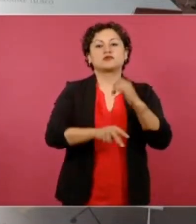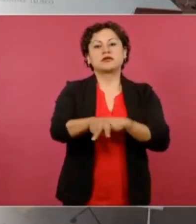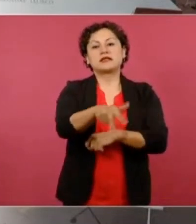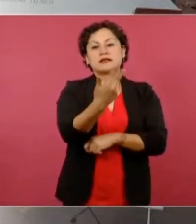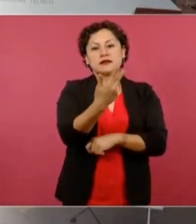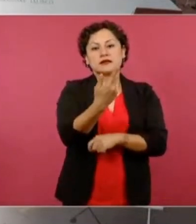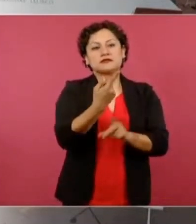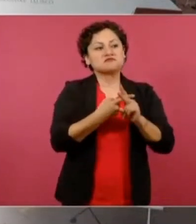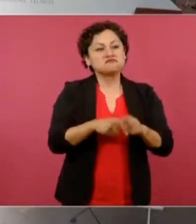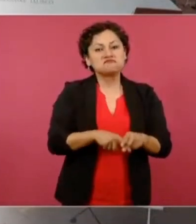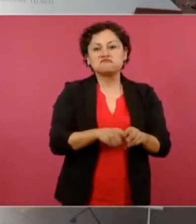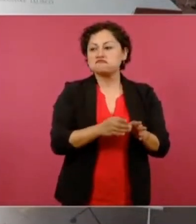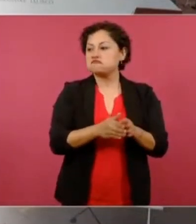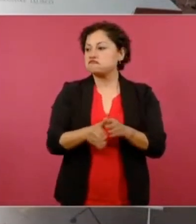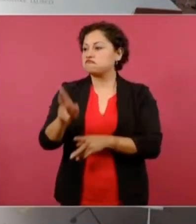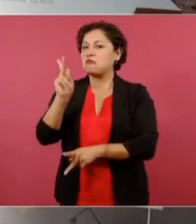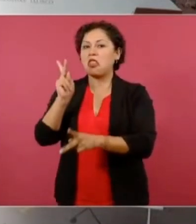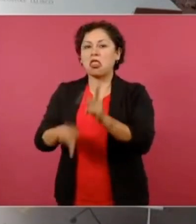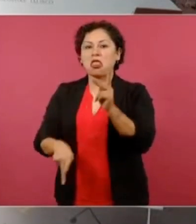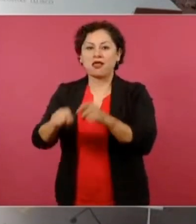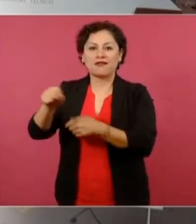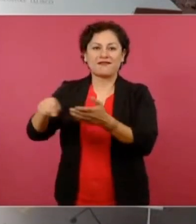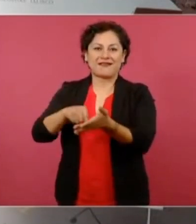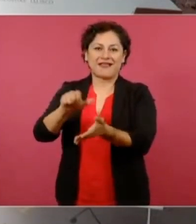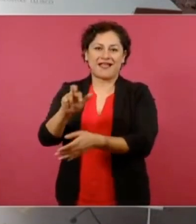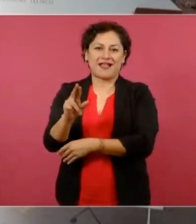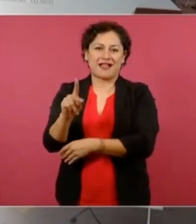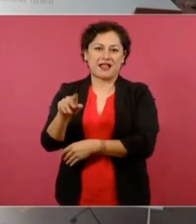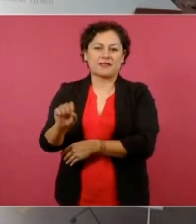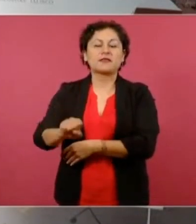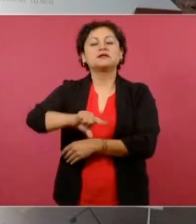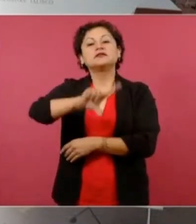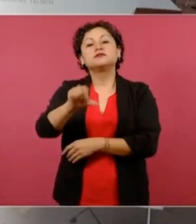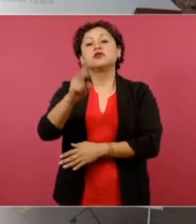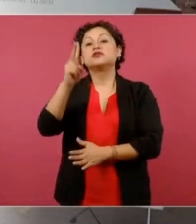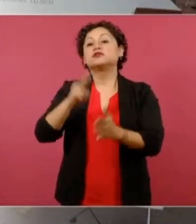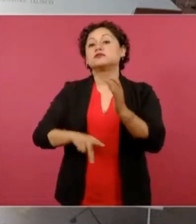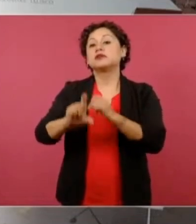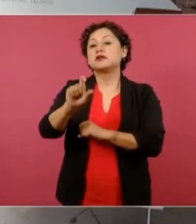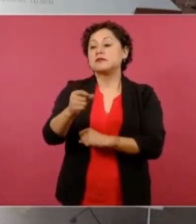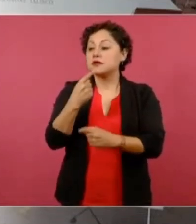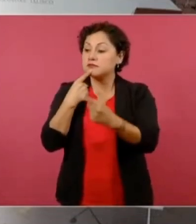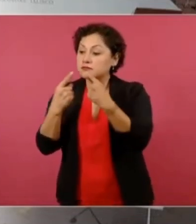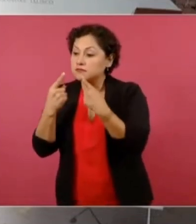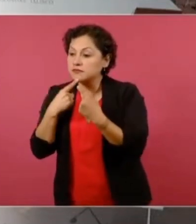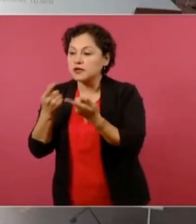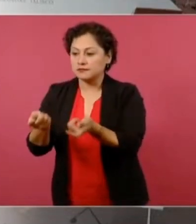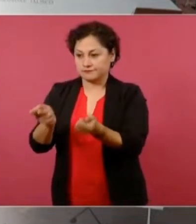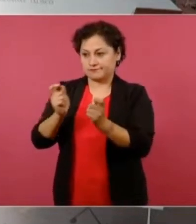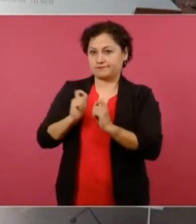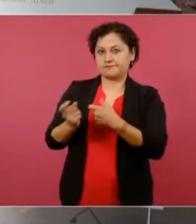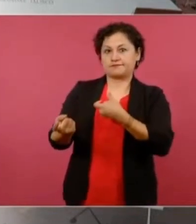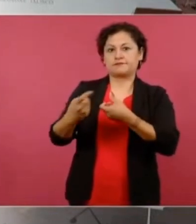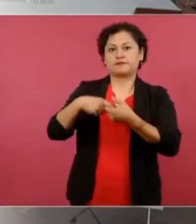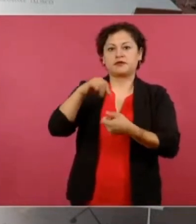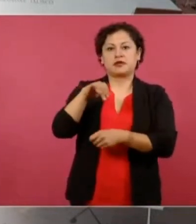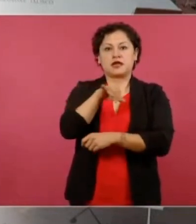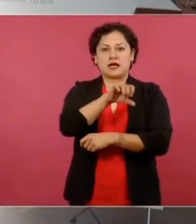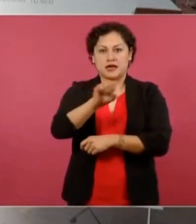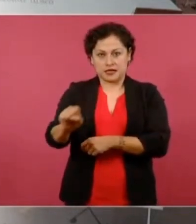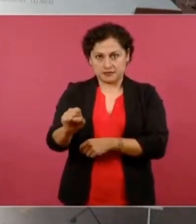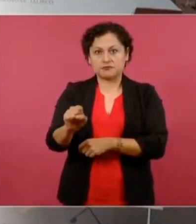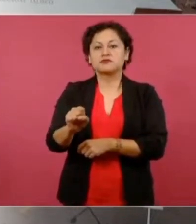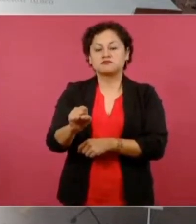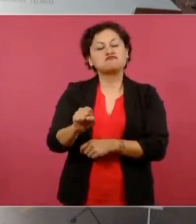Arandas. En ese sentido, en 2020 se llegó a un arreglo para que fuera donado para el Seguro Social, operado, terminado por el